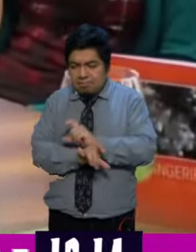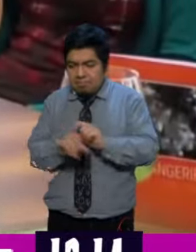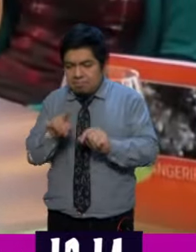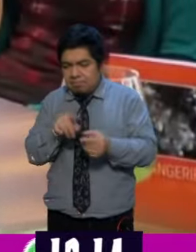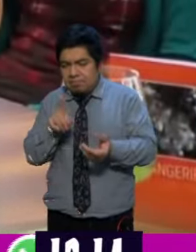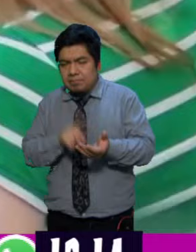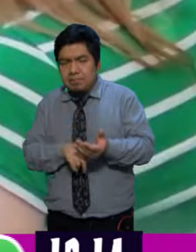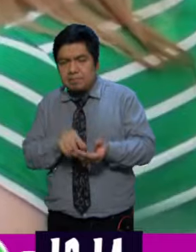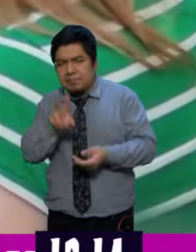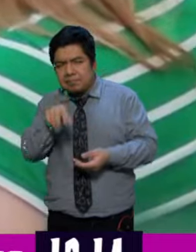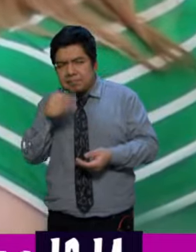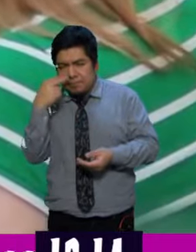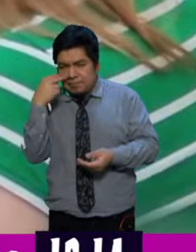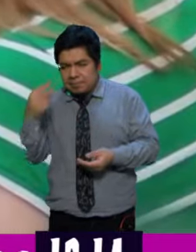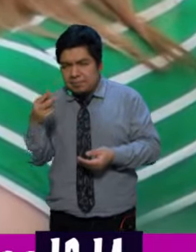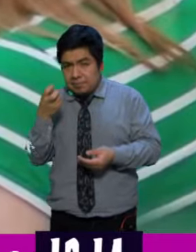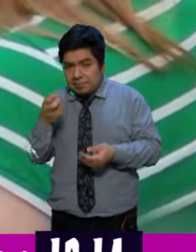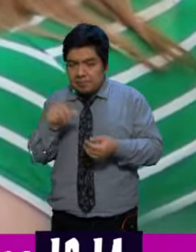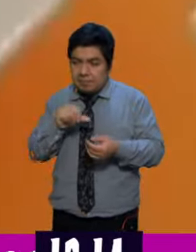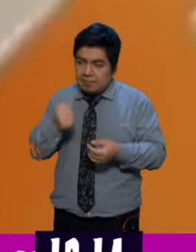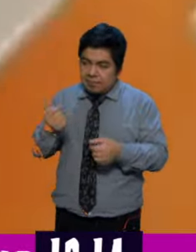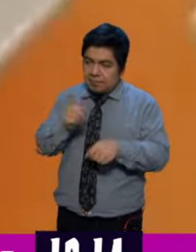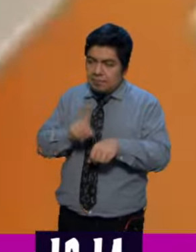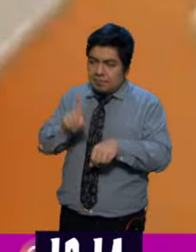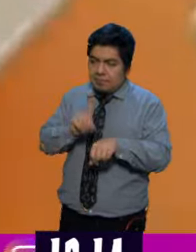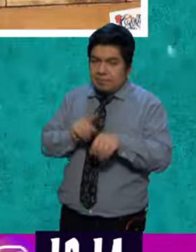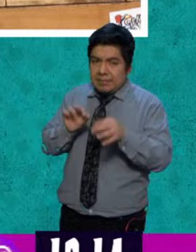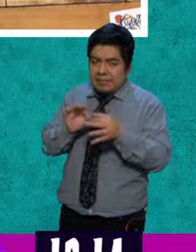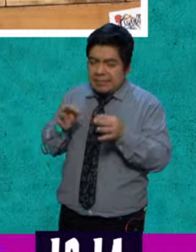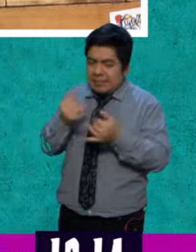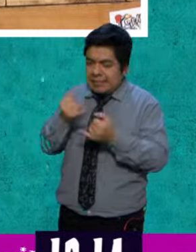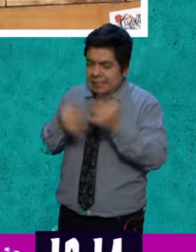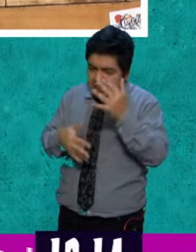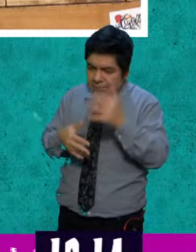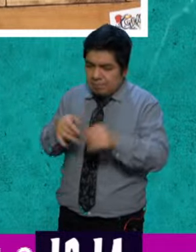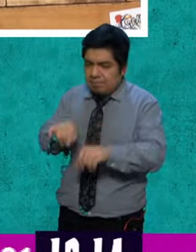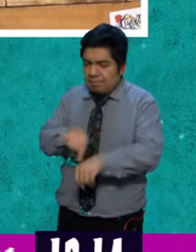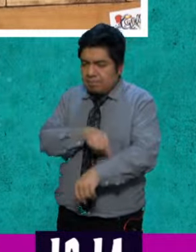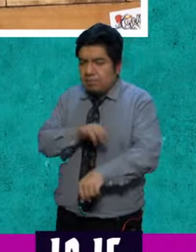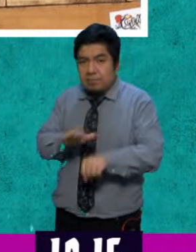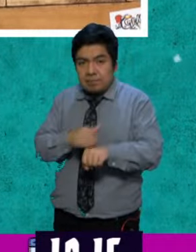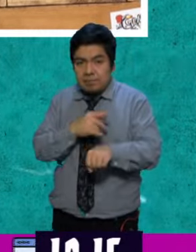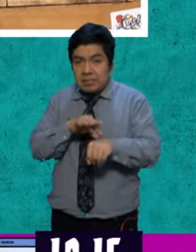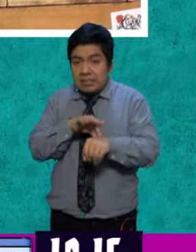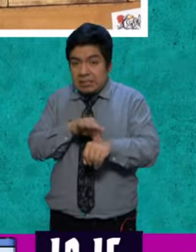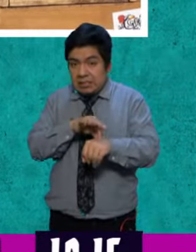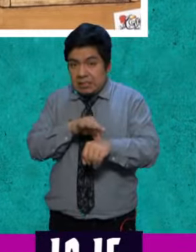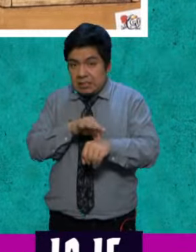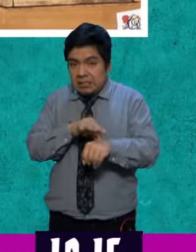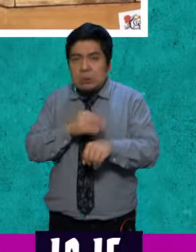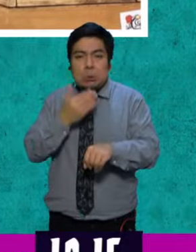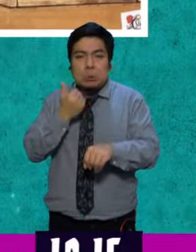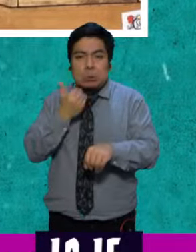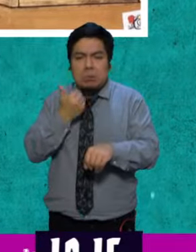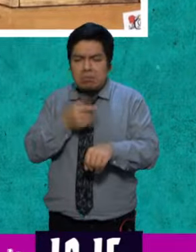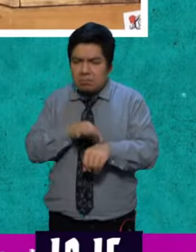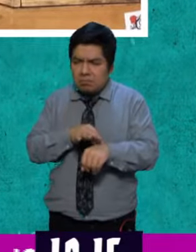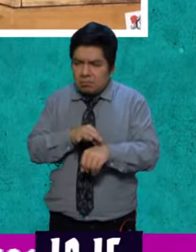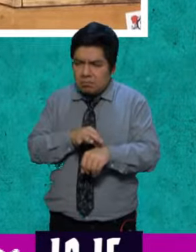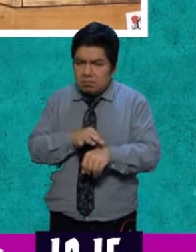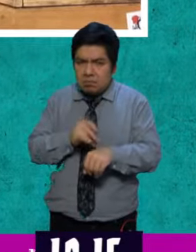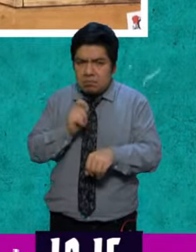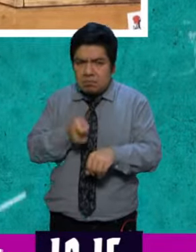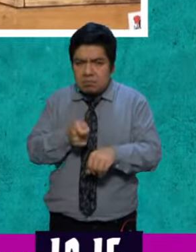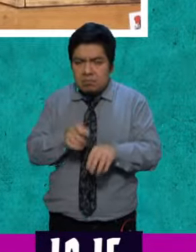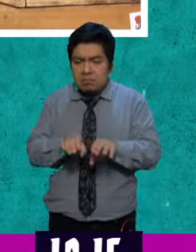Oye, de esa nos tienes que hablar otro día largo y tendido, porque esa carne no tiene carne. Sí. O sea, eso es